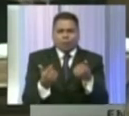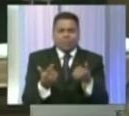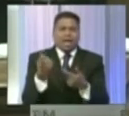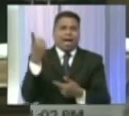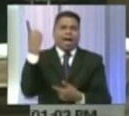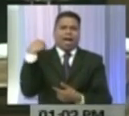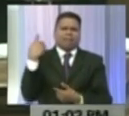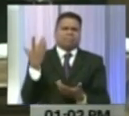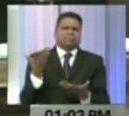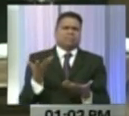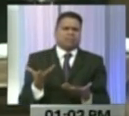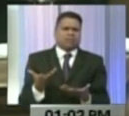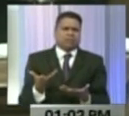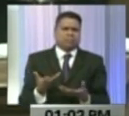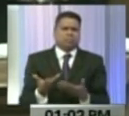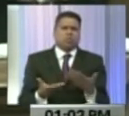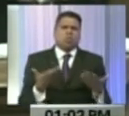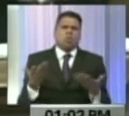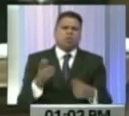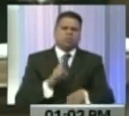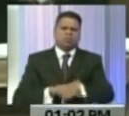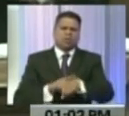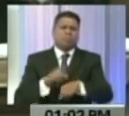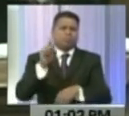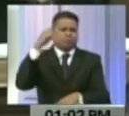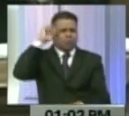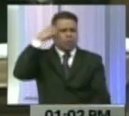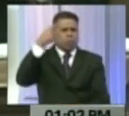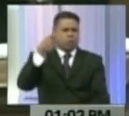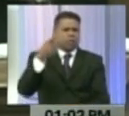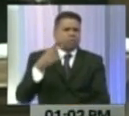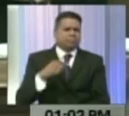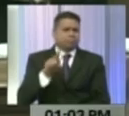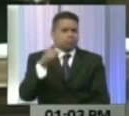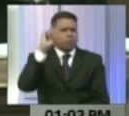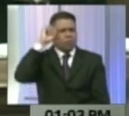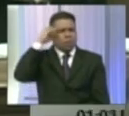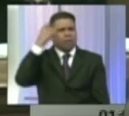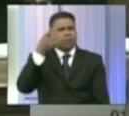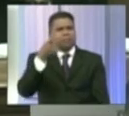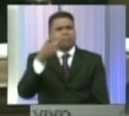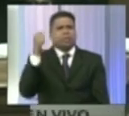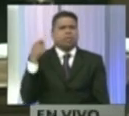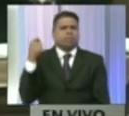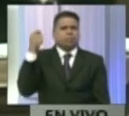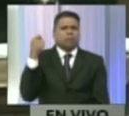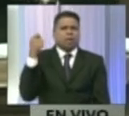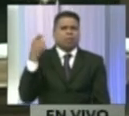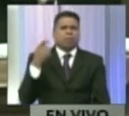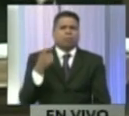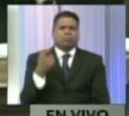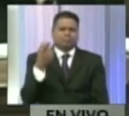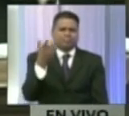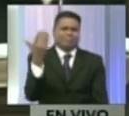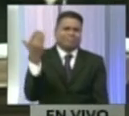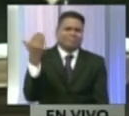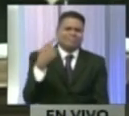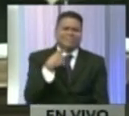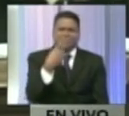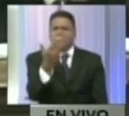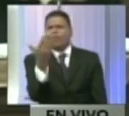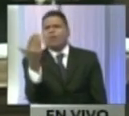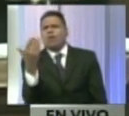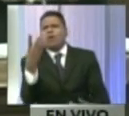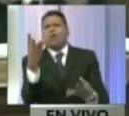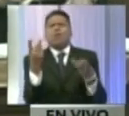¿Por cuánto, camarada? Tú te debes acordar, hermano. Timoteo, hermano, tú te debes acordar cuánto tiempo, por cuánto